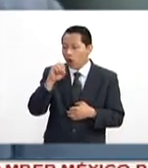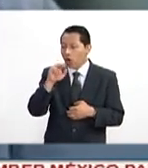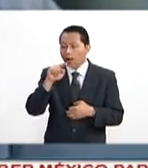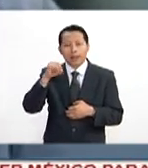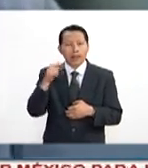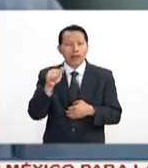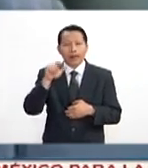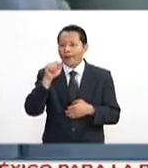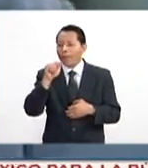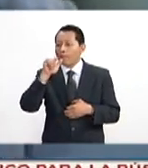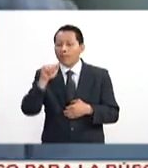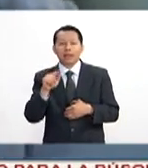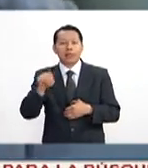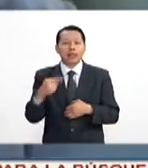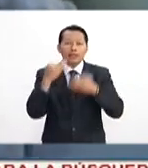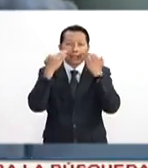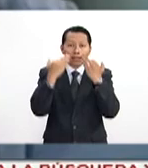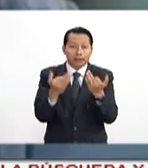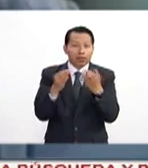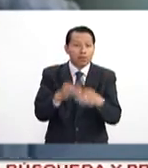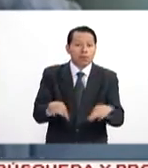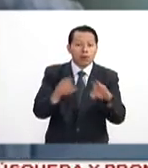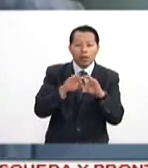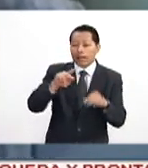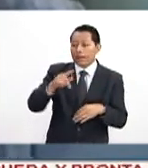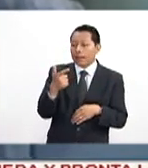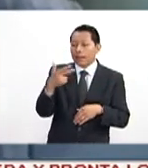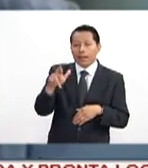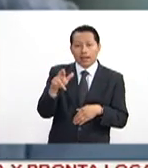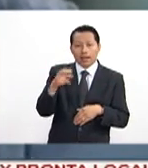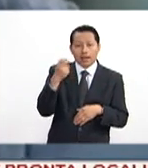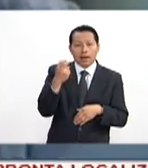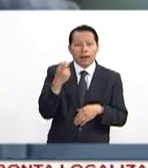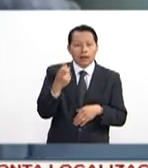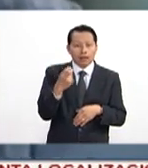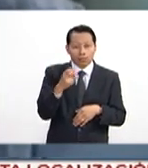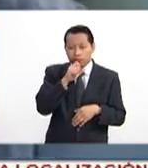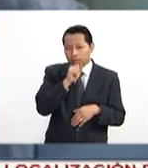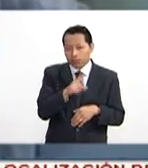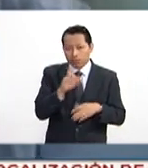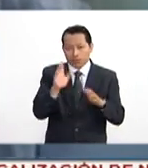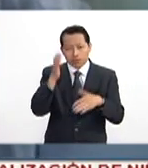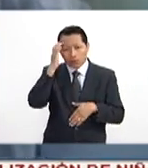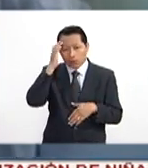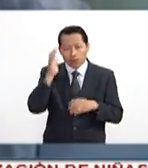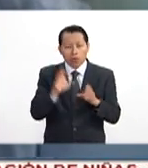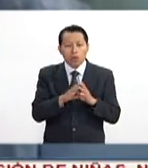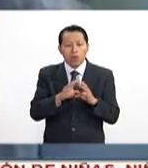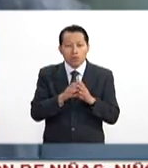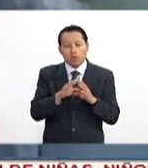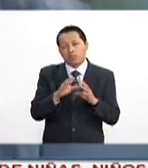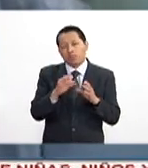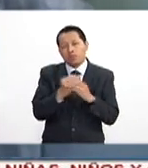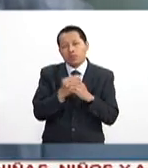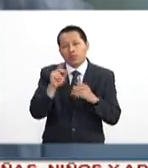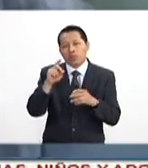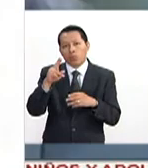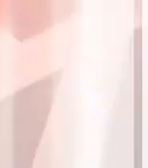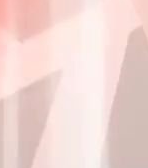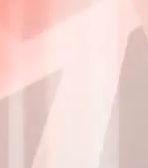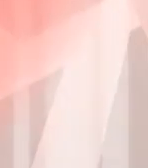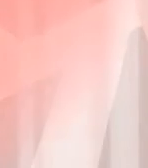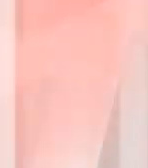López, quien es uno de los testigos clave de la PGR, en este caso, el ya conocido caso Duarte.